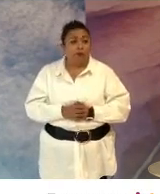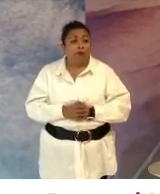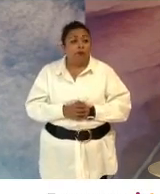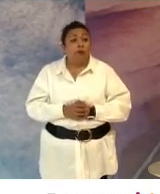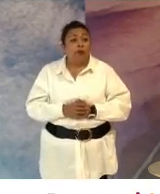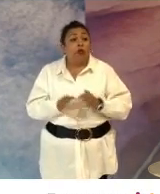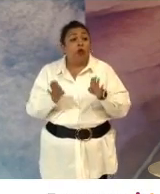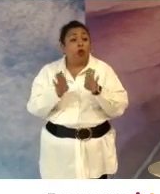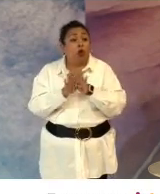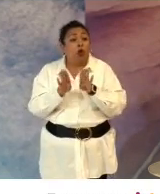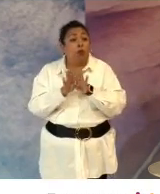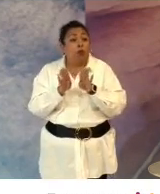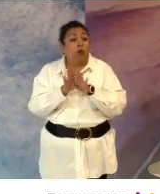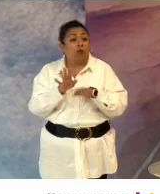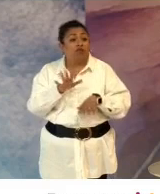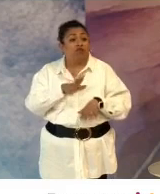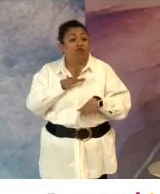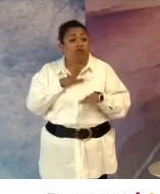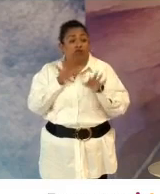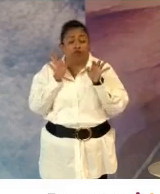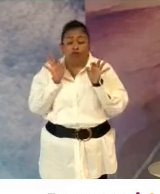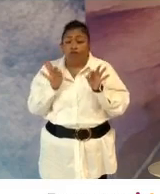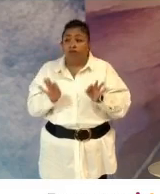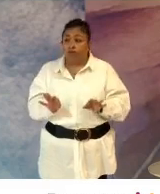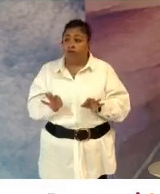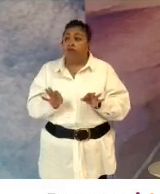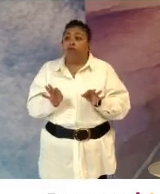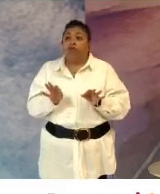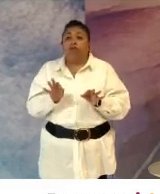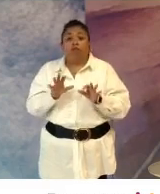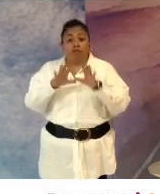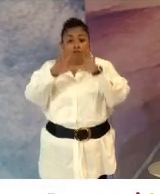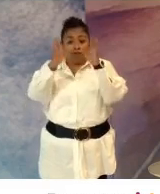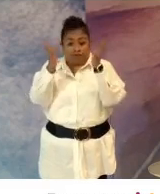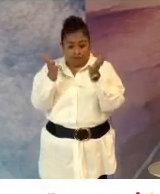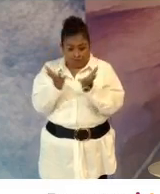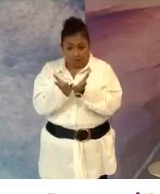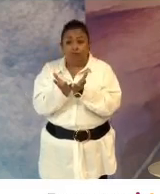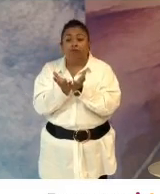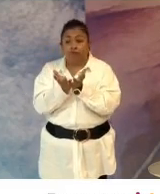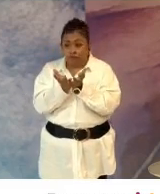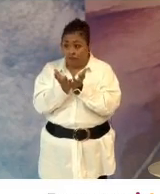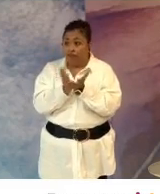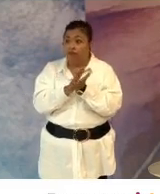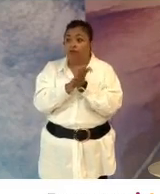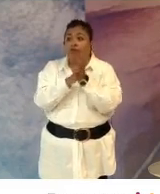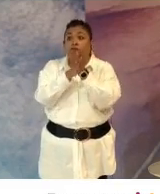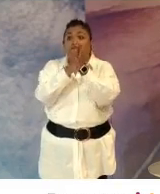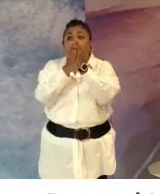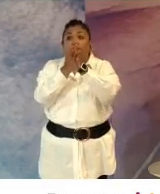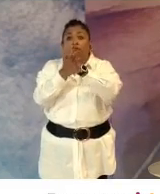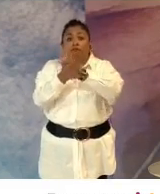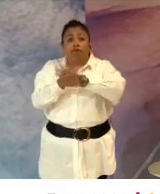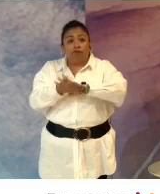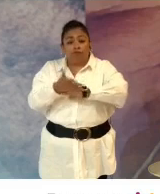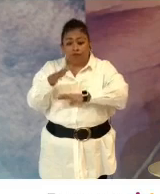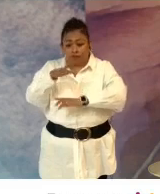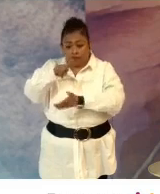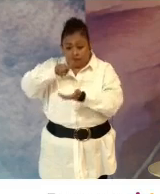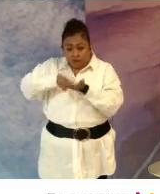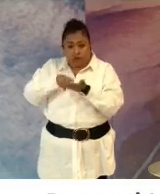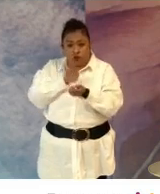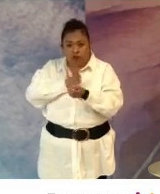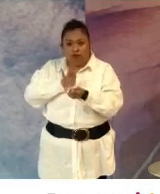Cómo invertimos en la calidad de la tierra y comenzamos a nutrir las capacidades en el